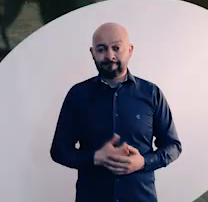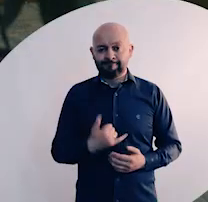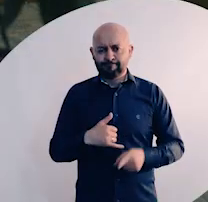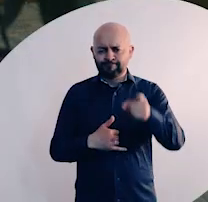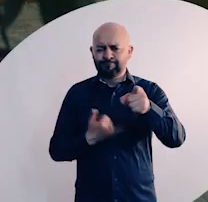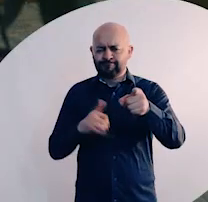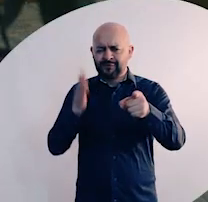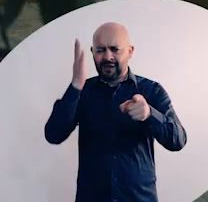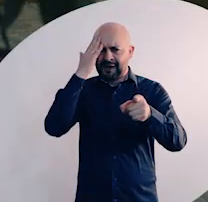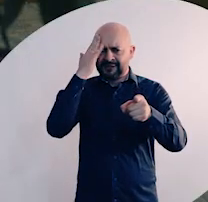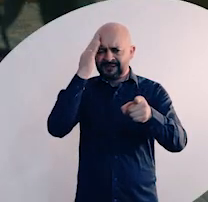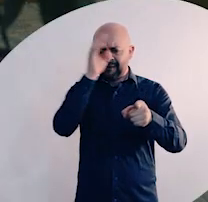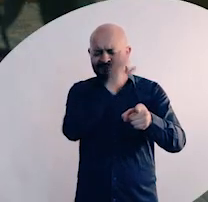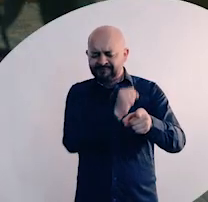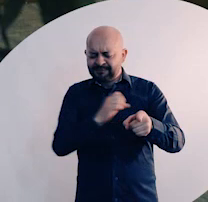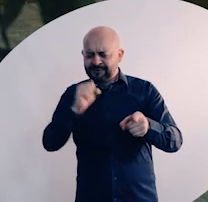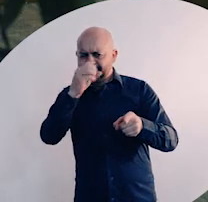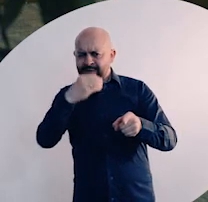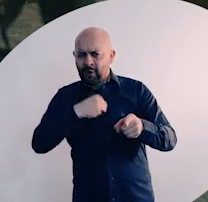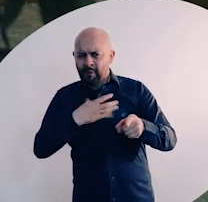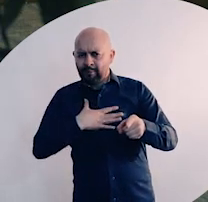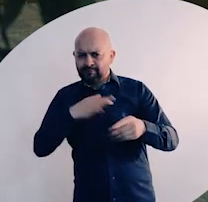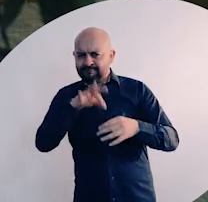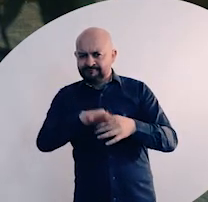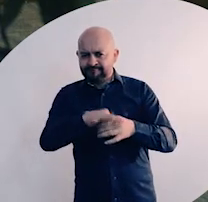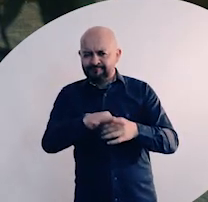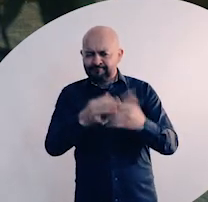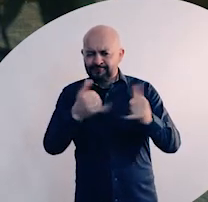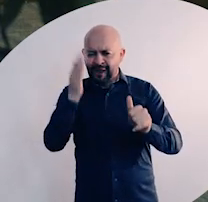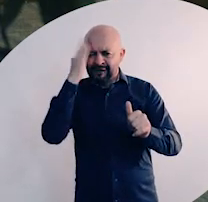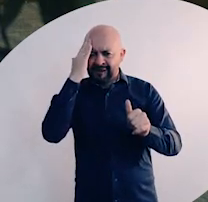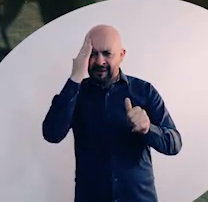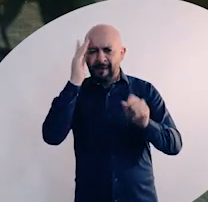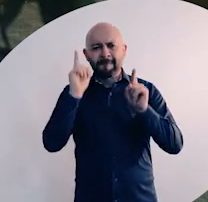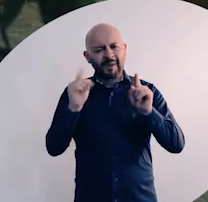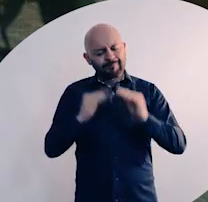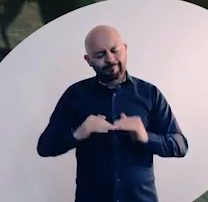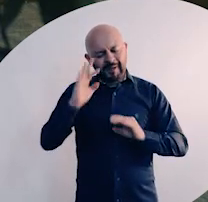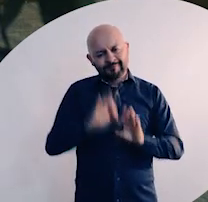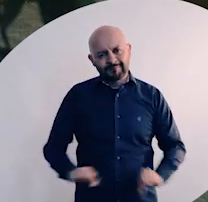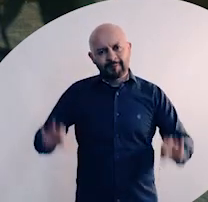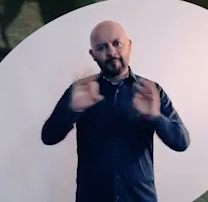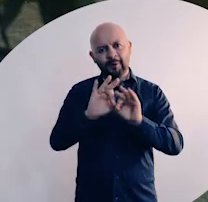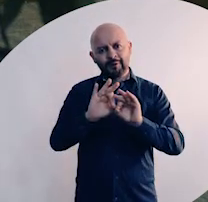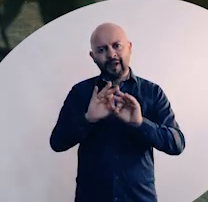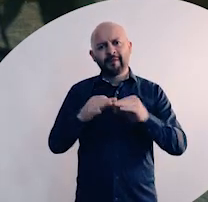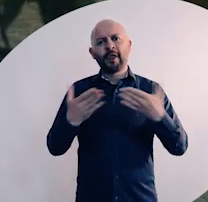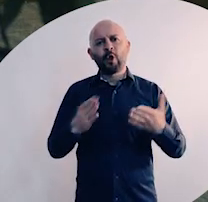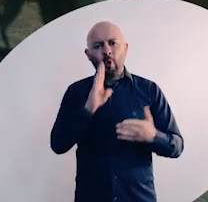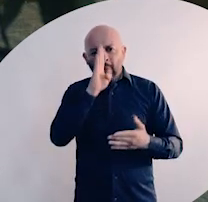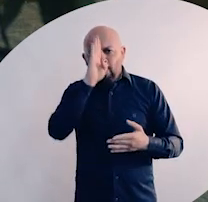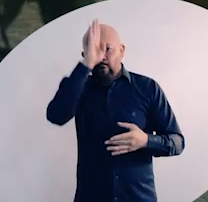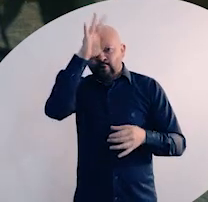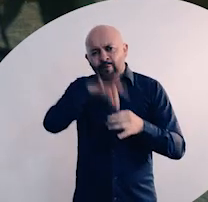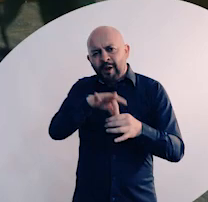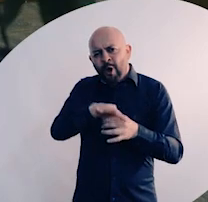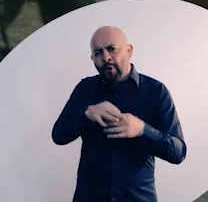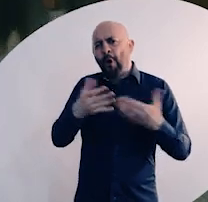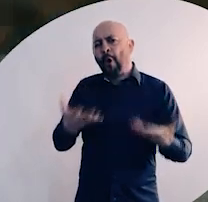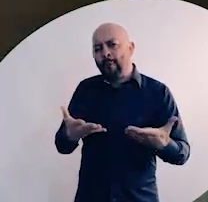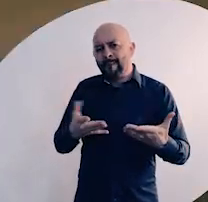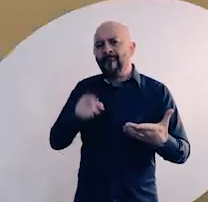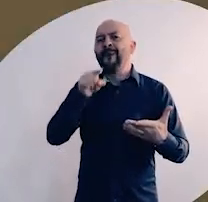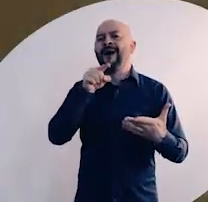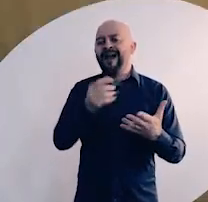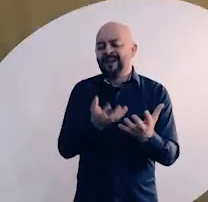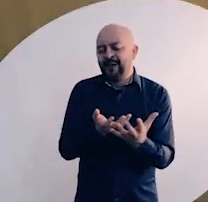Una vez ya hemos logrado identificar esas oportunidades de ahorro, lo más importante es desarrollar el hábito